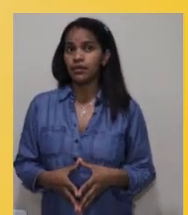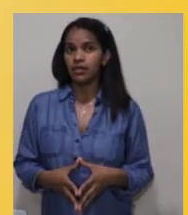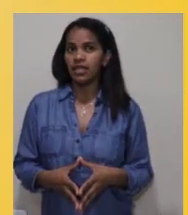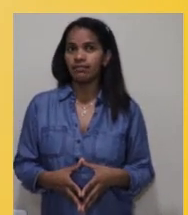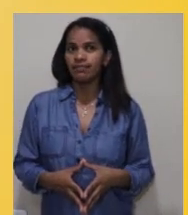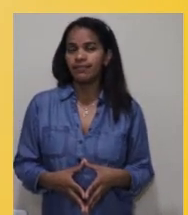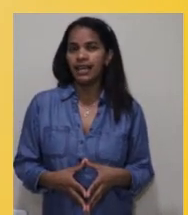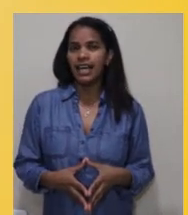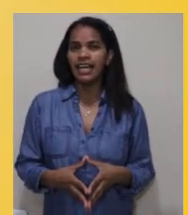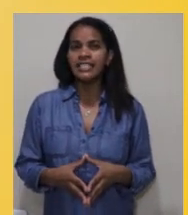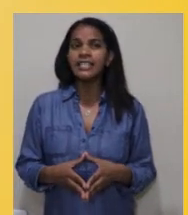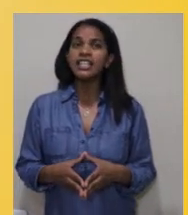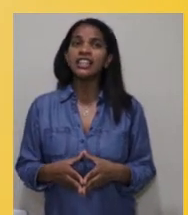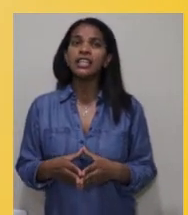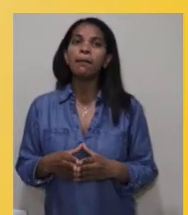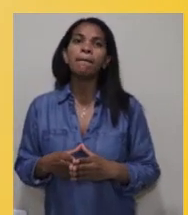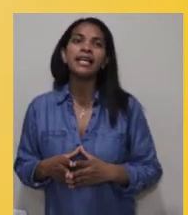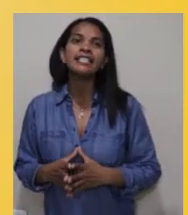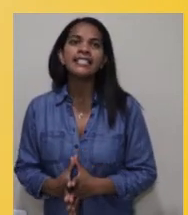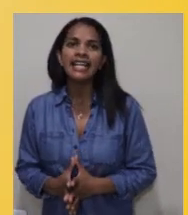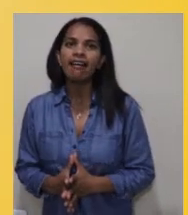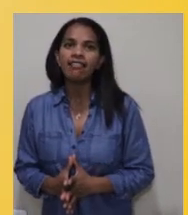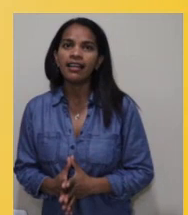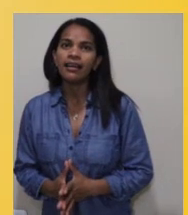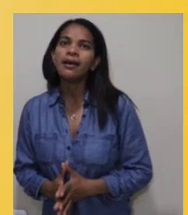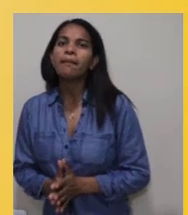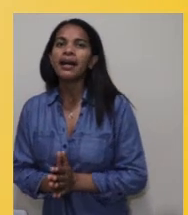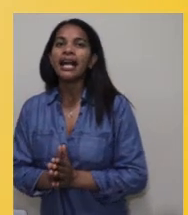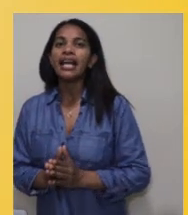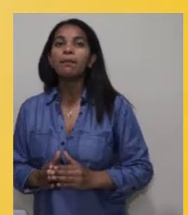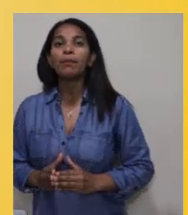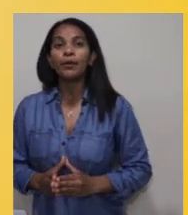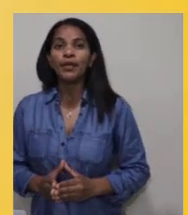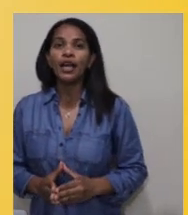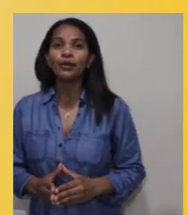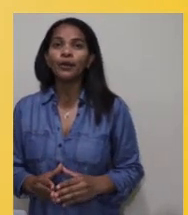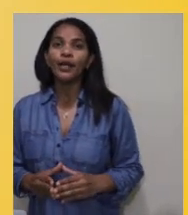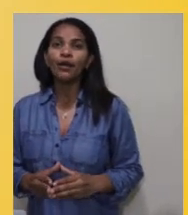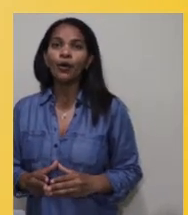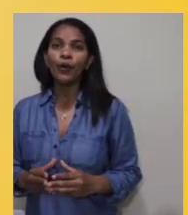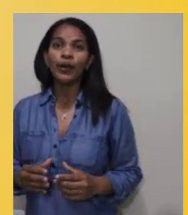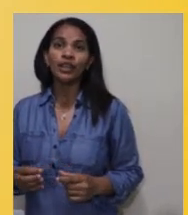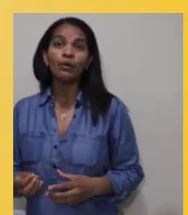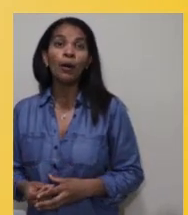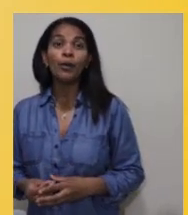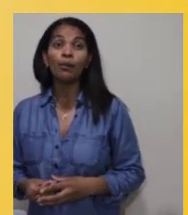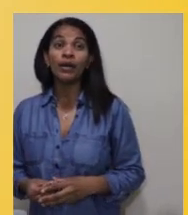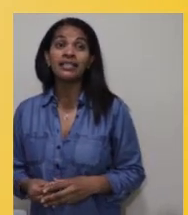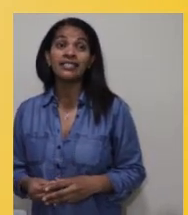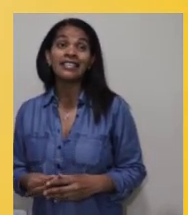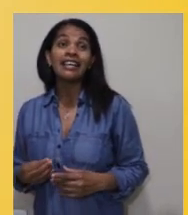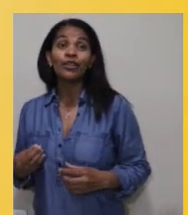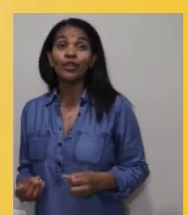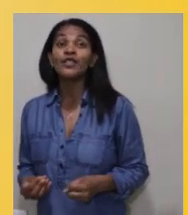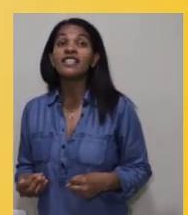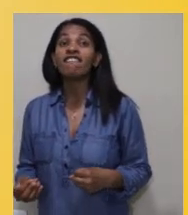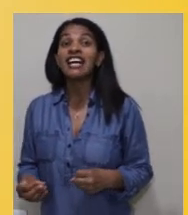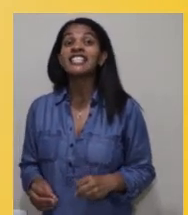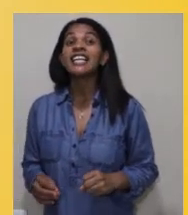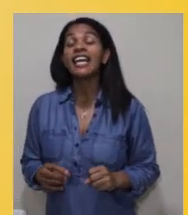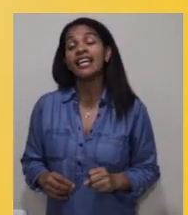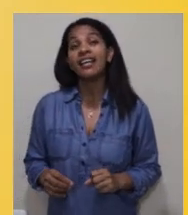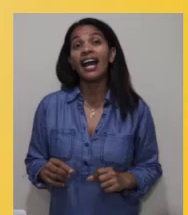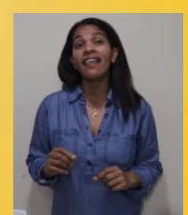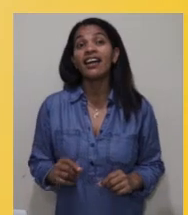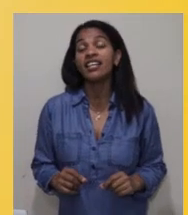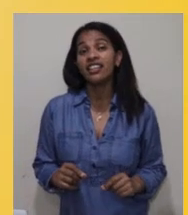cada persona. Es indispensable para que el proyecto y los objetivos propuestos todo se